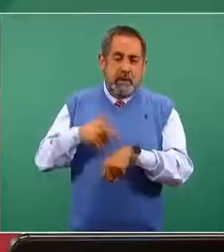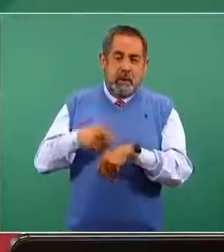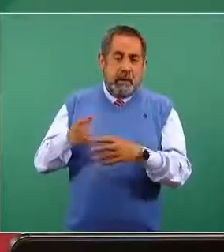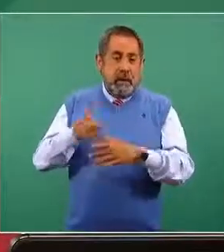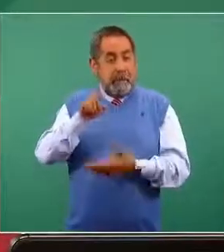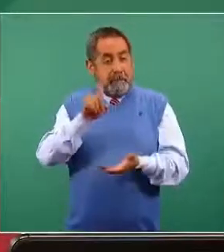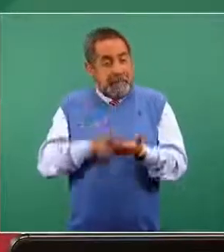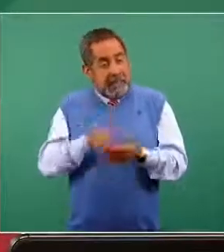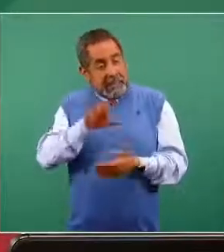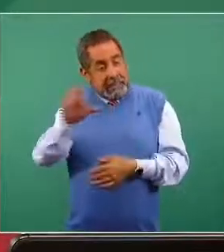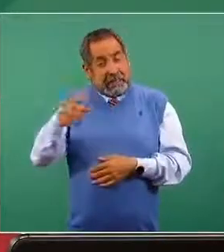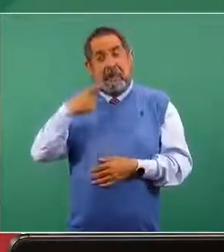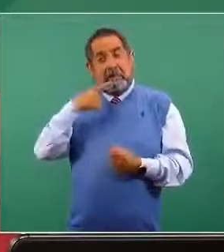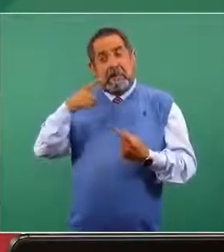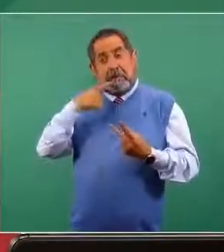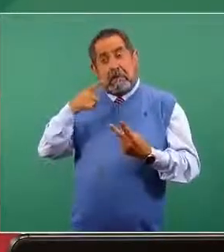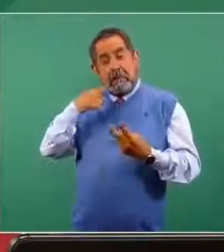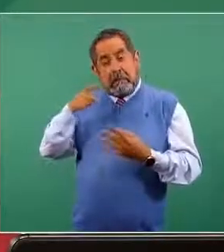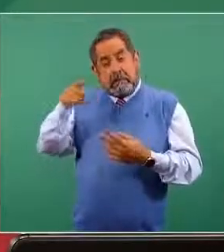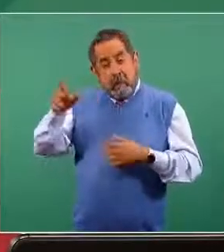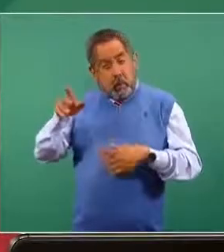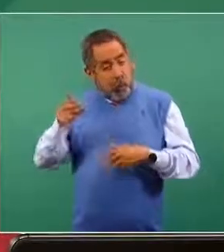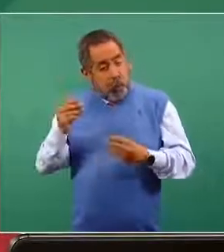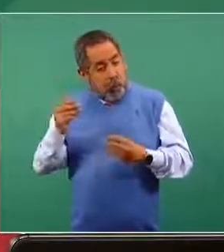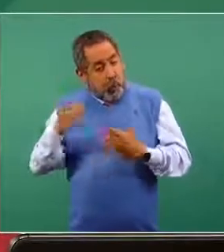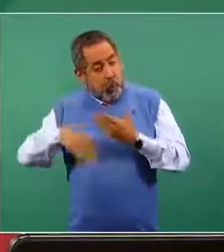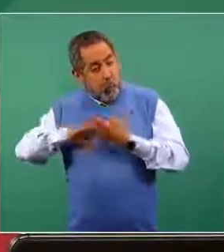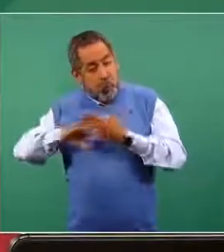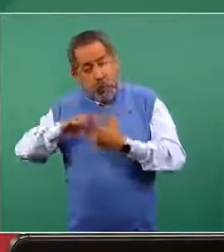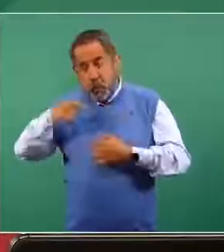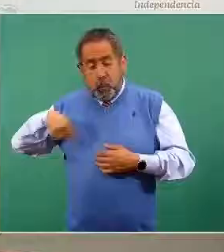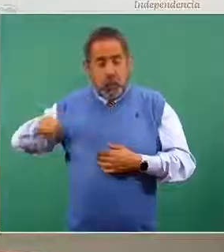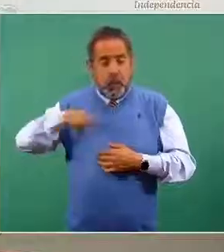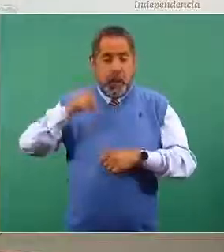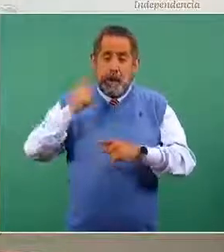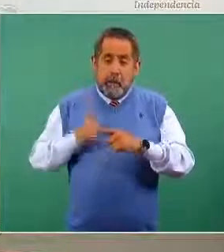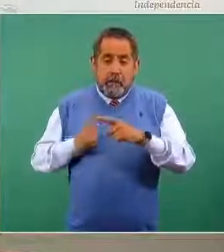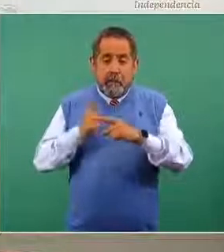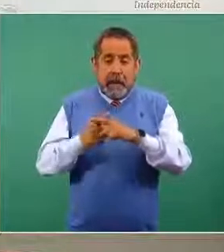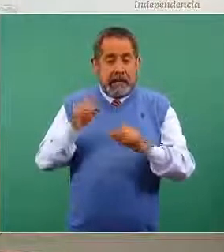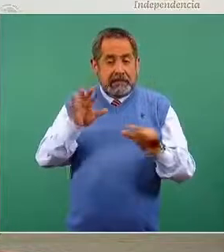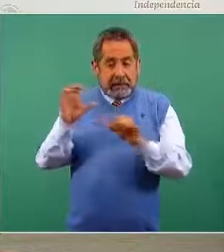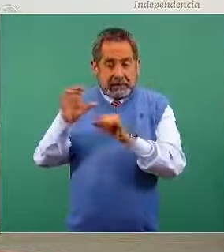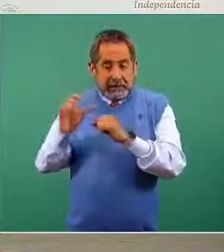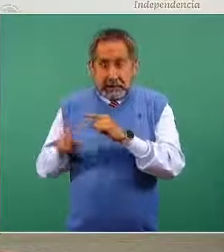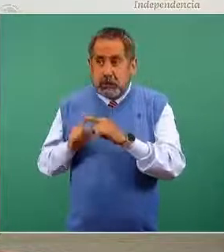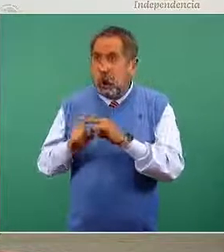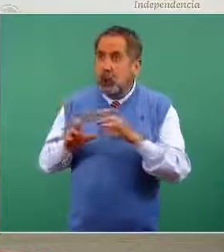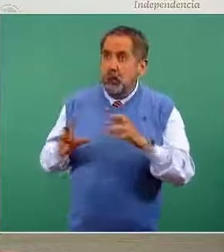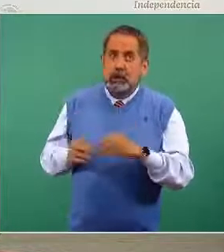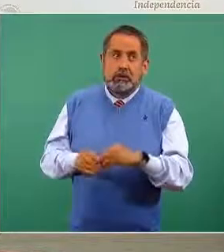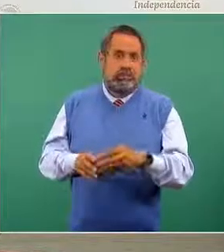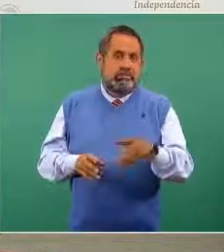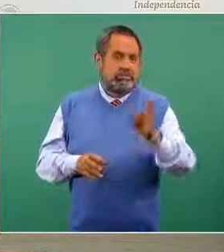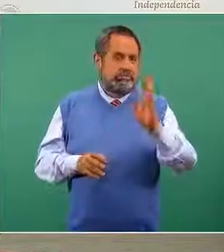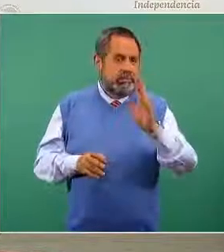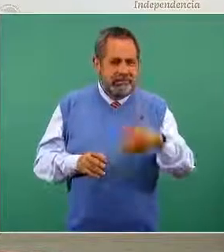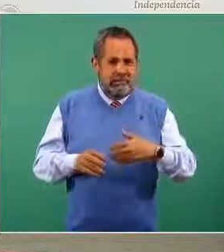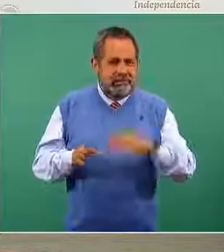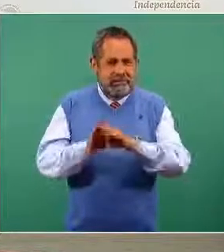de 1.500 procedimientos que hemos llevado a cabo, más los 600 de la primera instancia, y